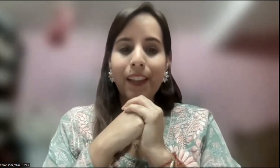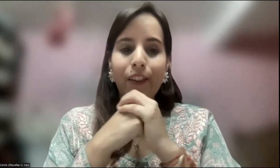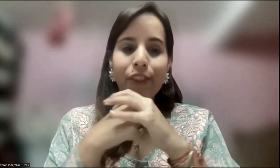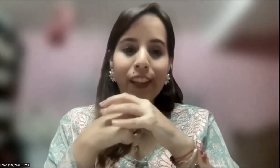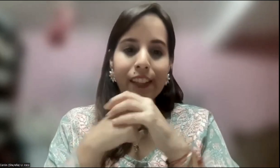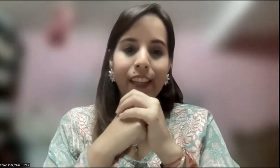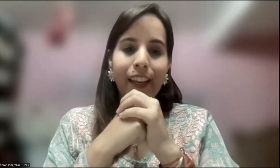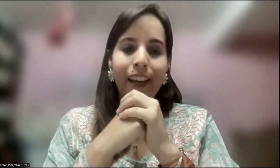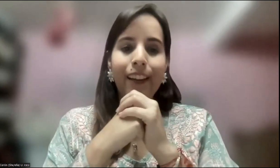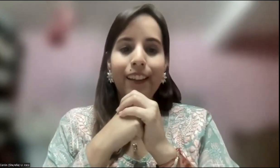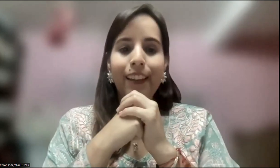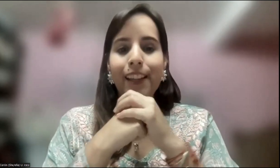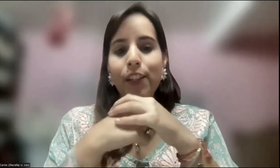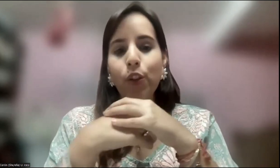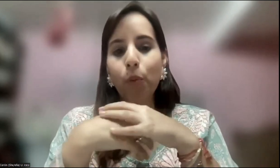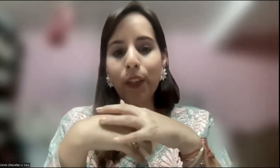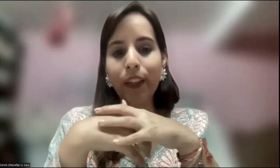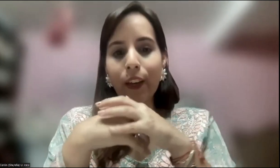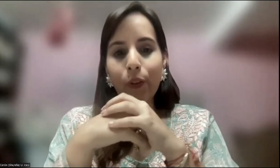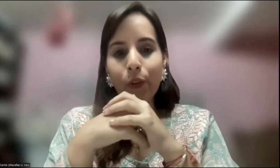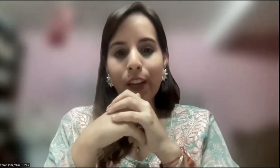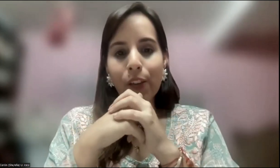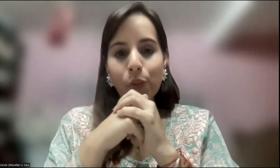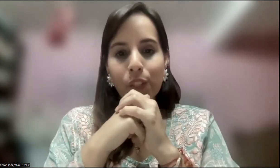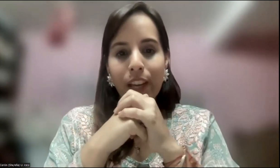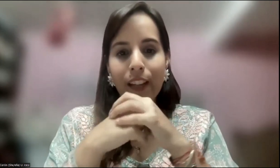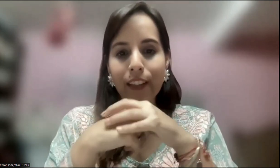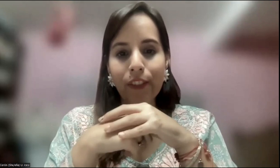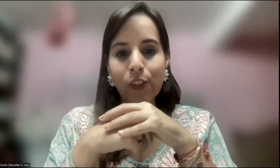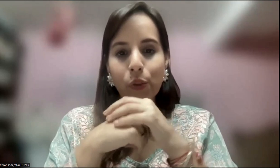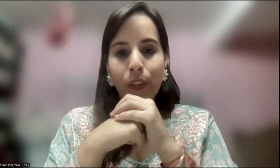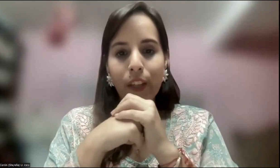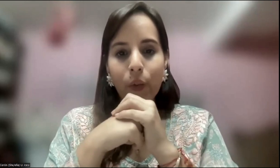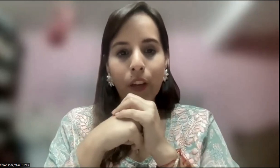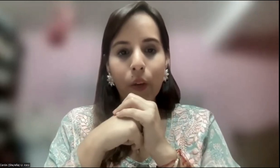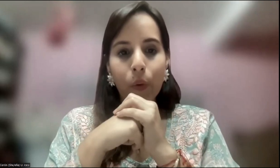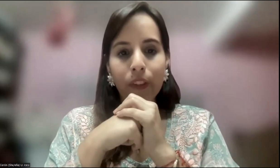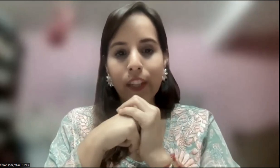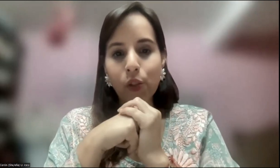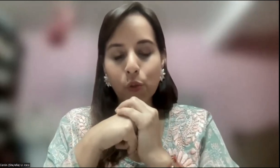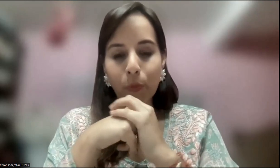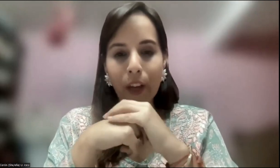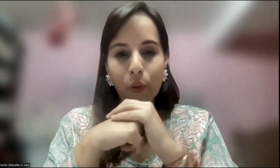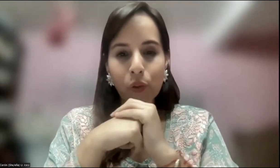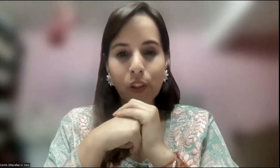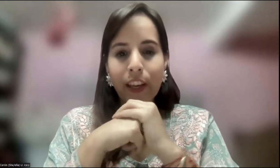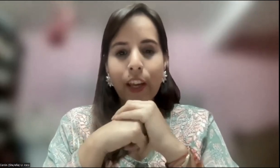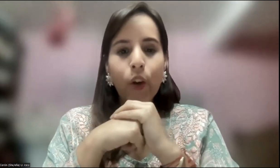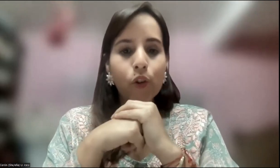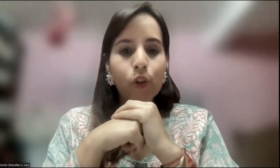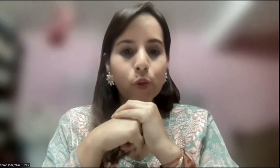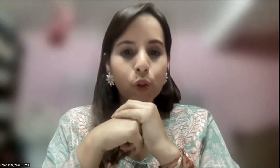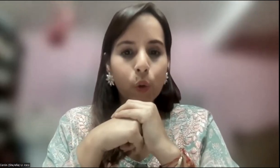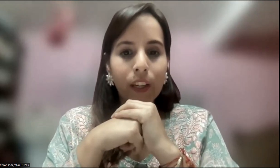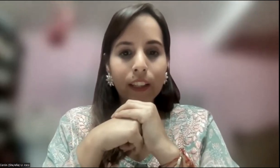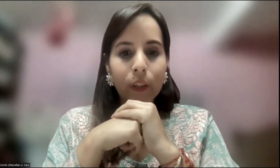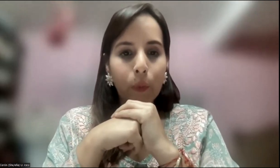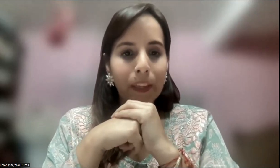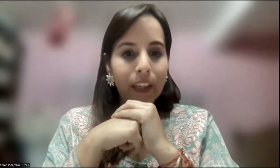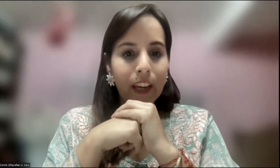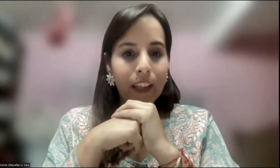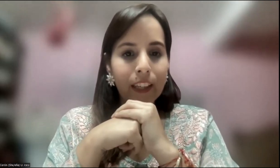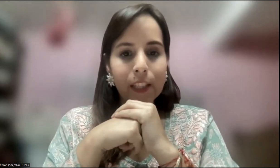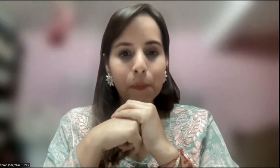discapacidad física ella es comunicadora social defensora y educadora en derechos humanos consultora